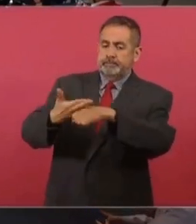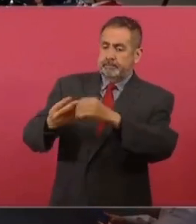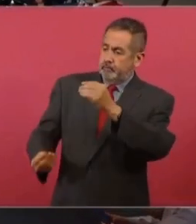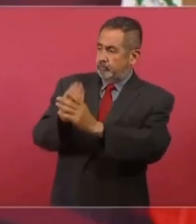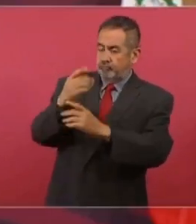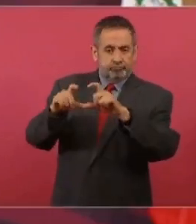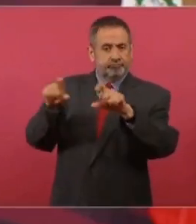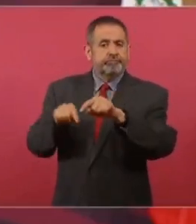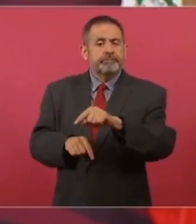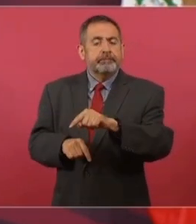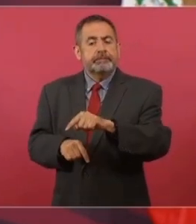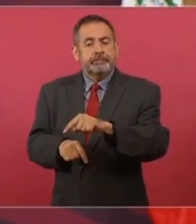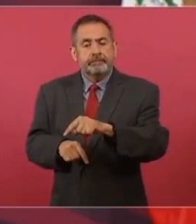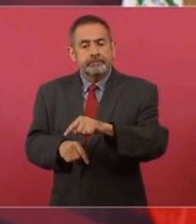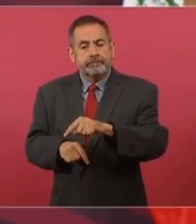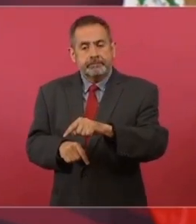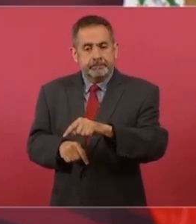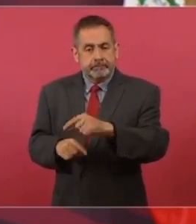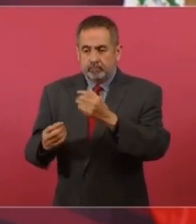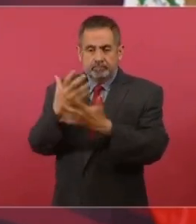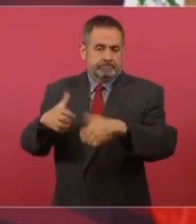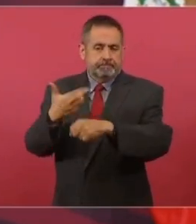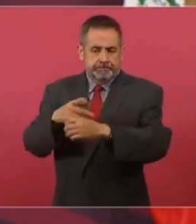aérea de